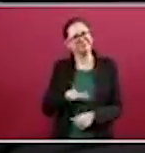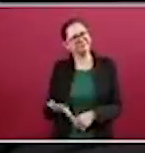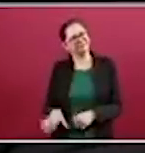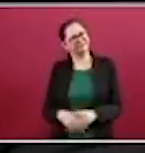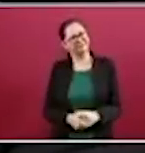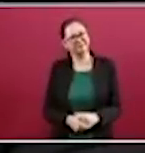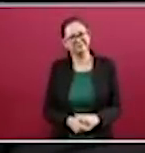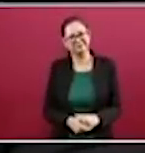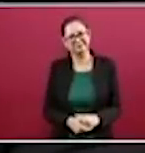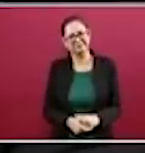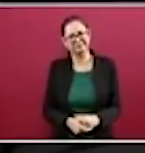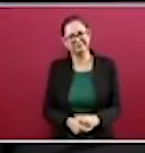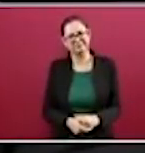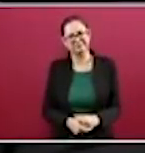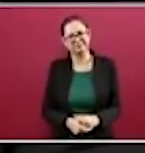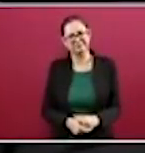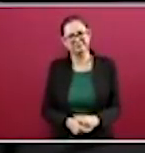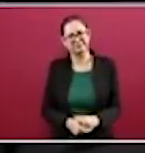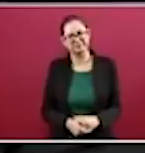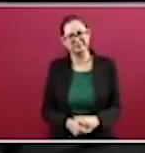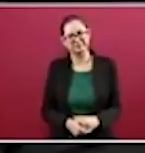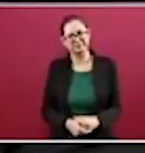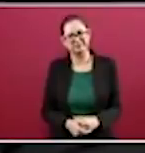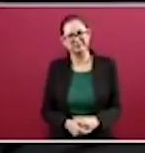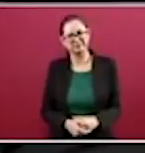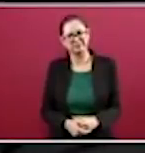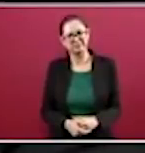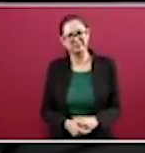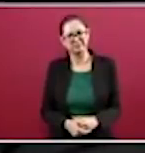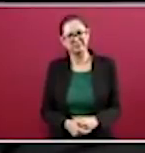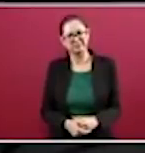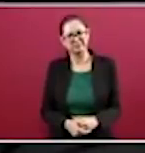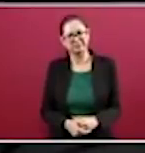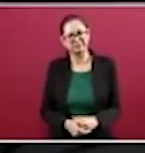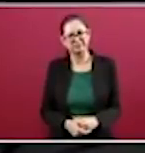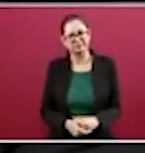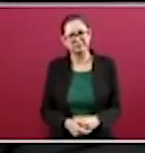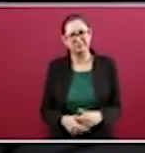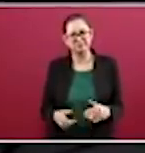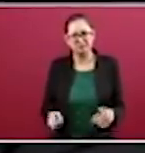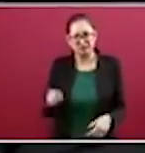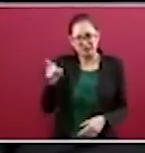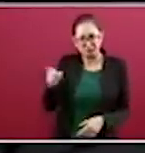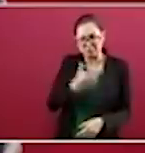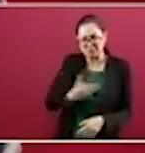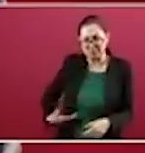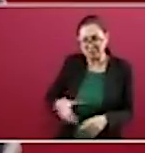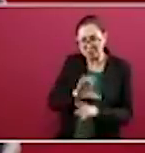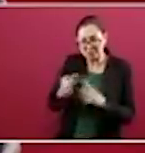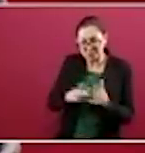Yo no creo que haya dicho eso el presidente de la Comisión de Derechos